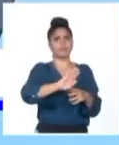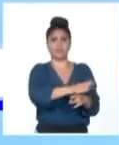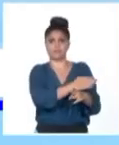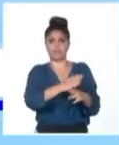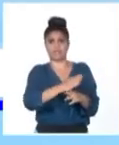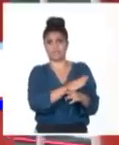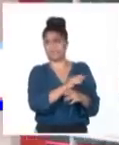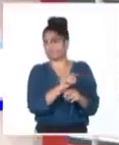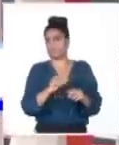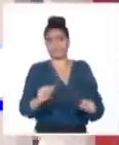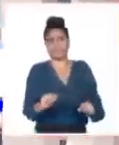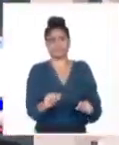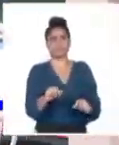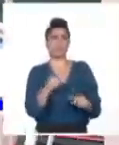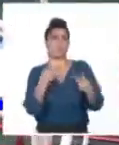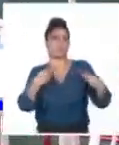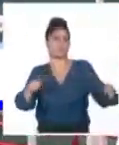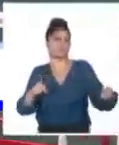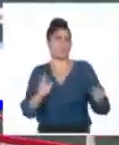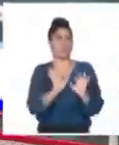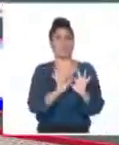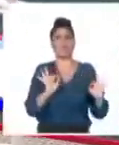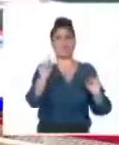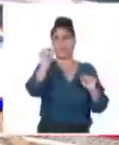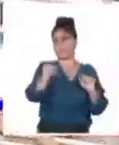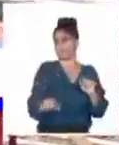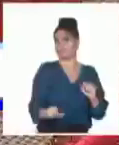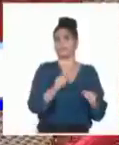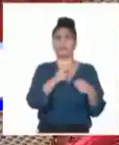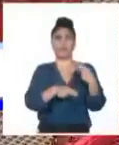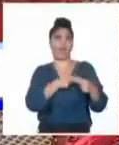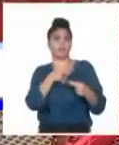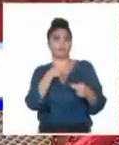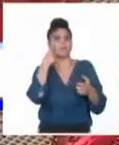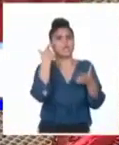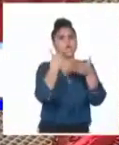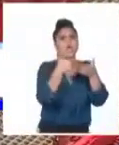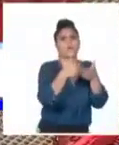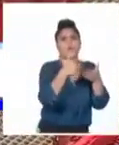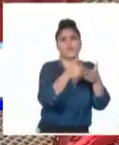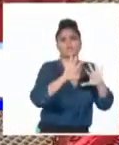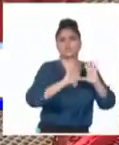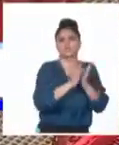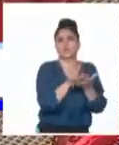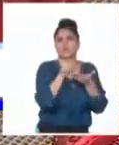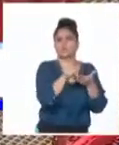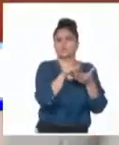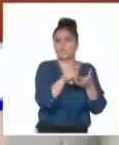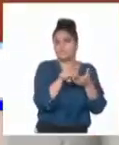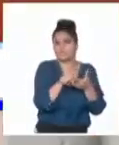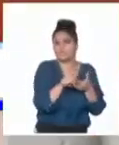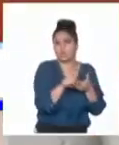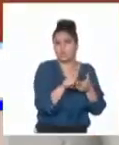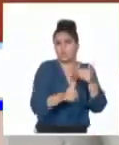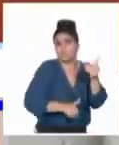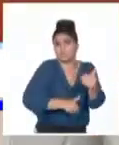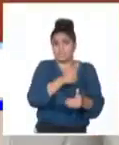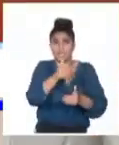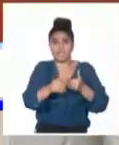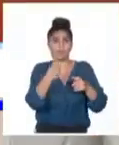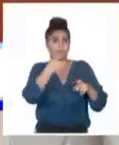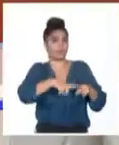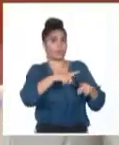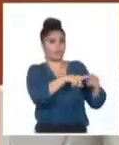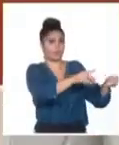inmediato, expertos y especialistas realizaron la comprobación y certificación del producto